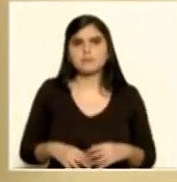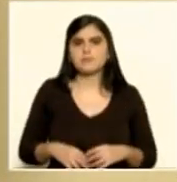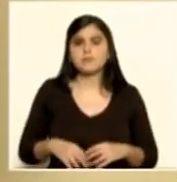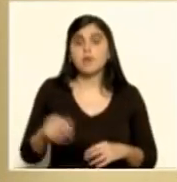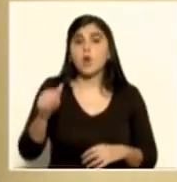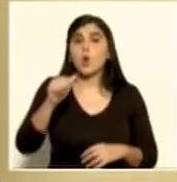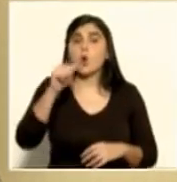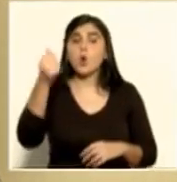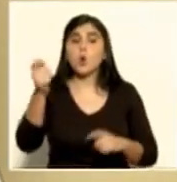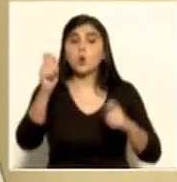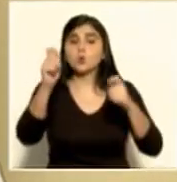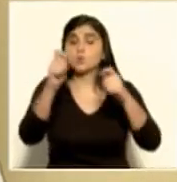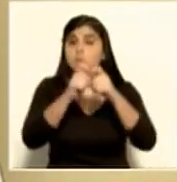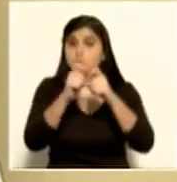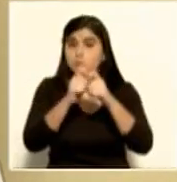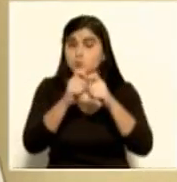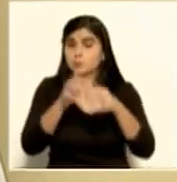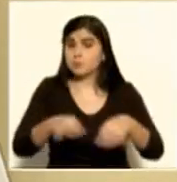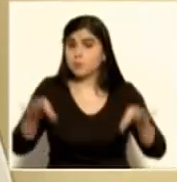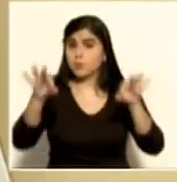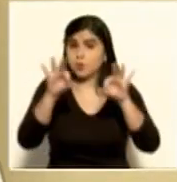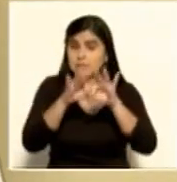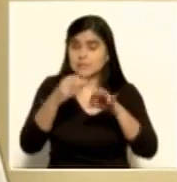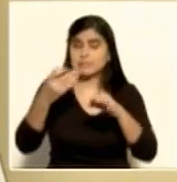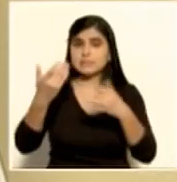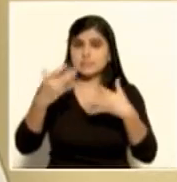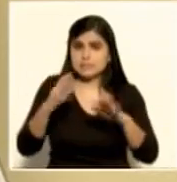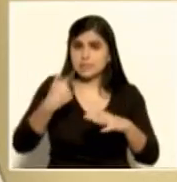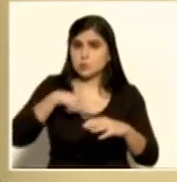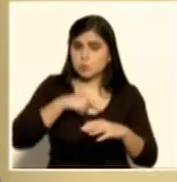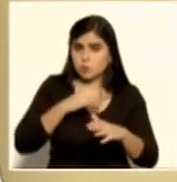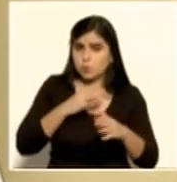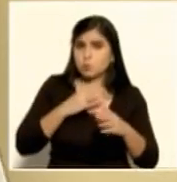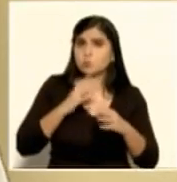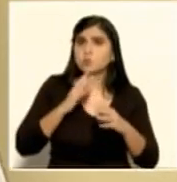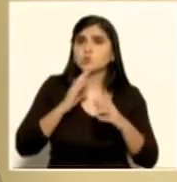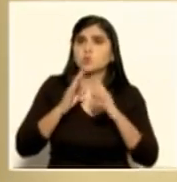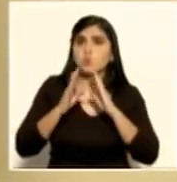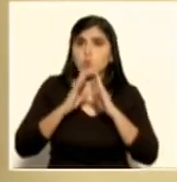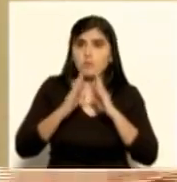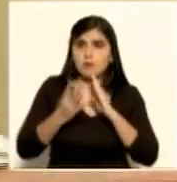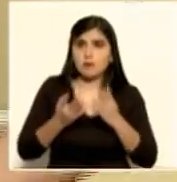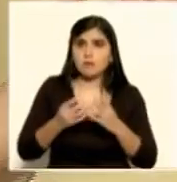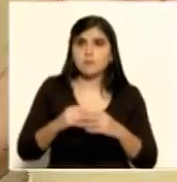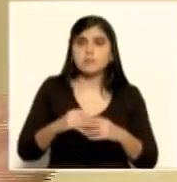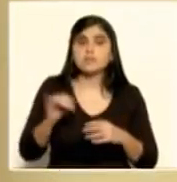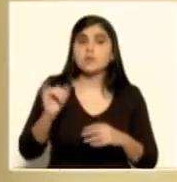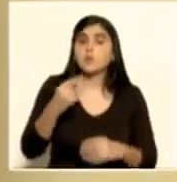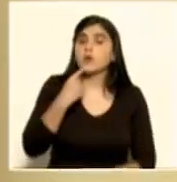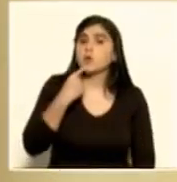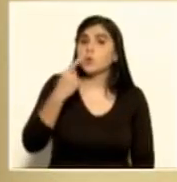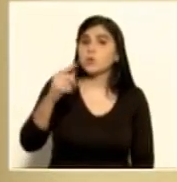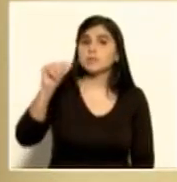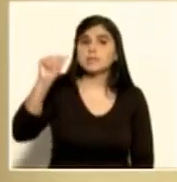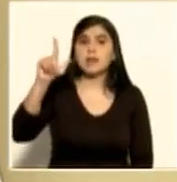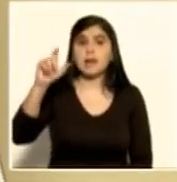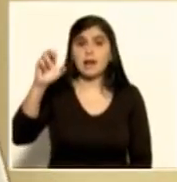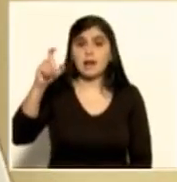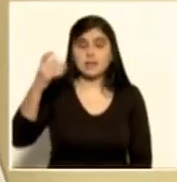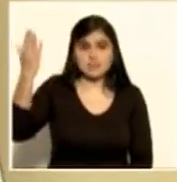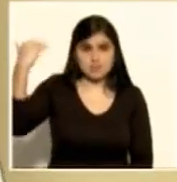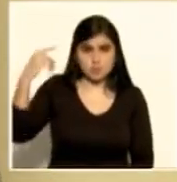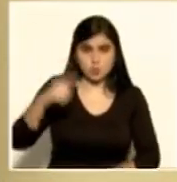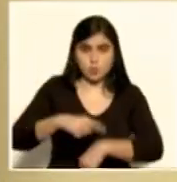cual conversamos fue hacer una campaña de manera conjunta, en el cual, como mencionaba Alex hace un